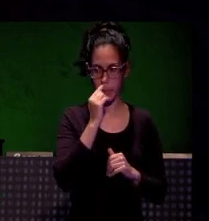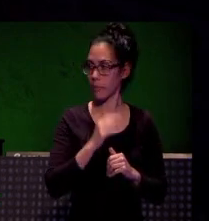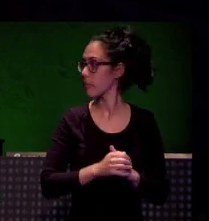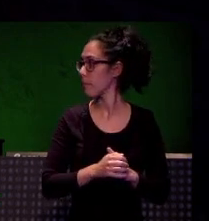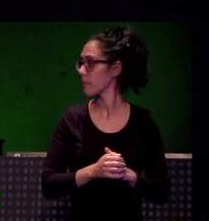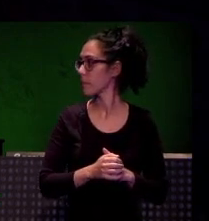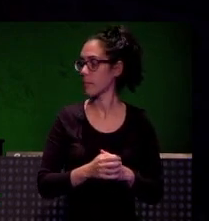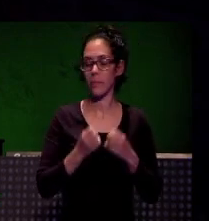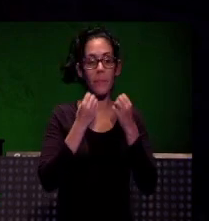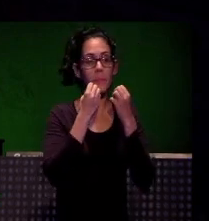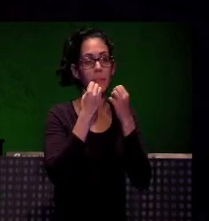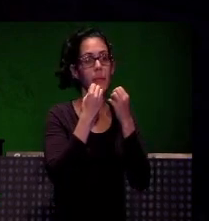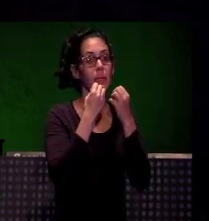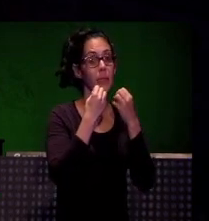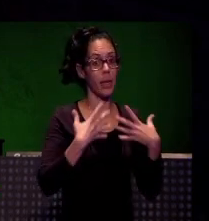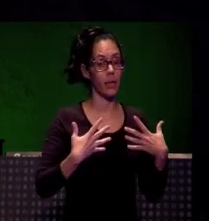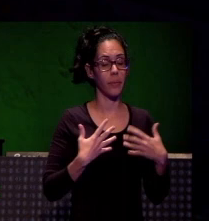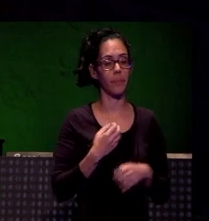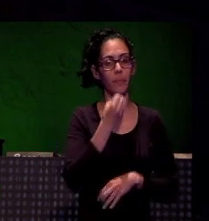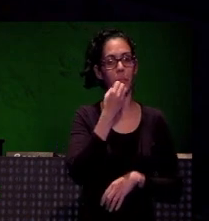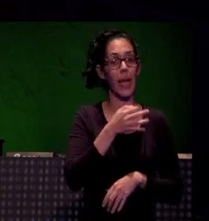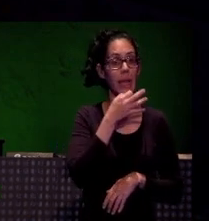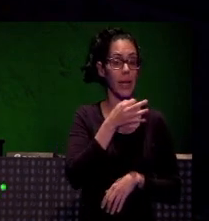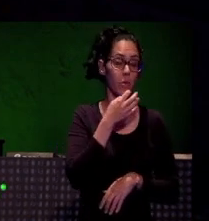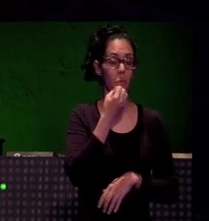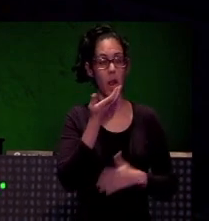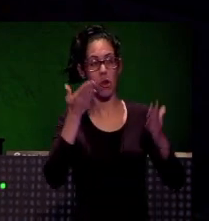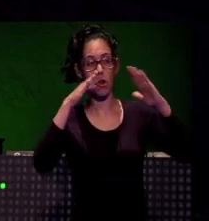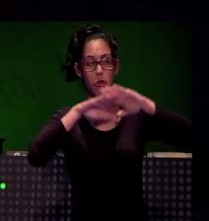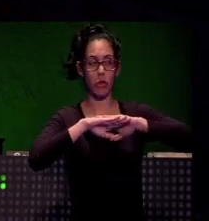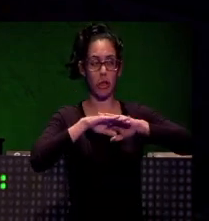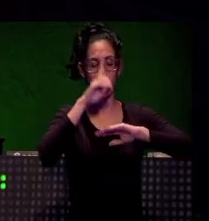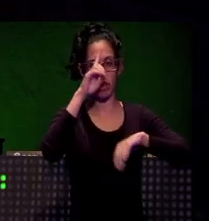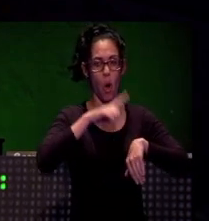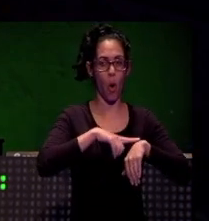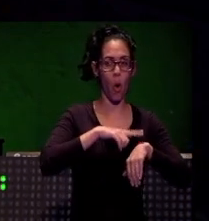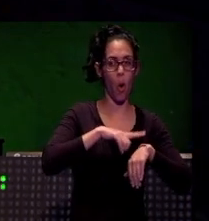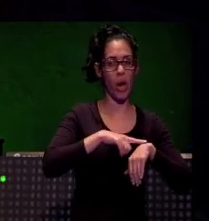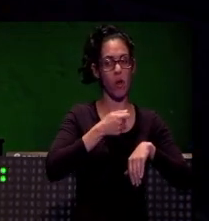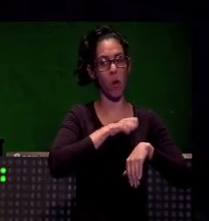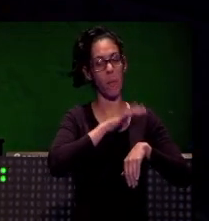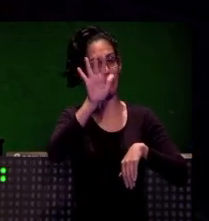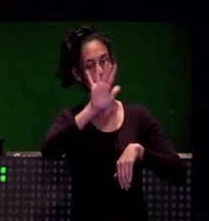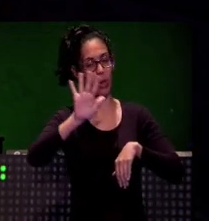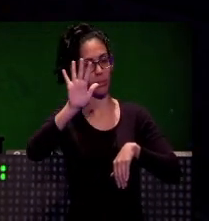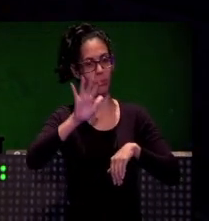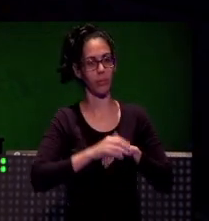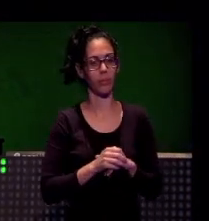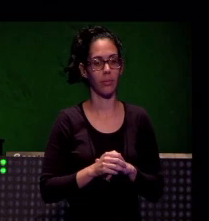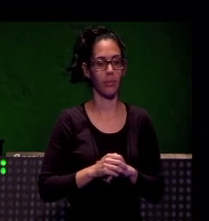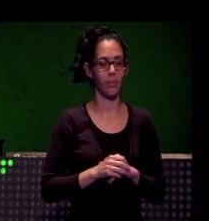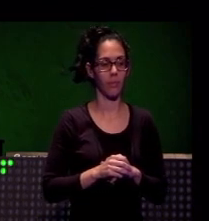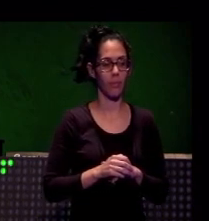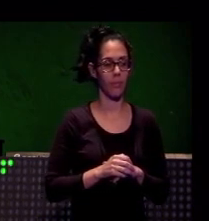qué tal buenas tardes o buenas noches no tengo horario peninsular todavía lo que